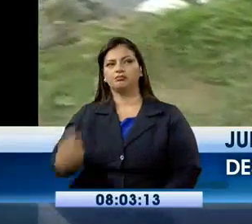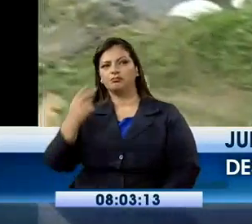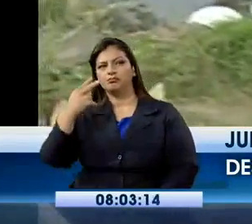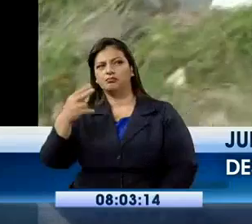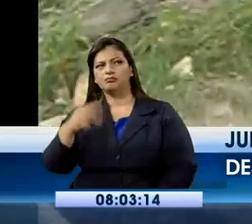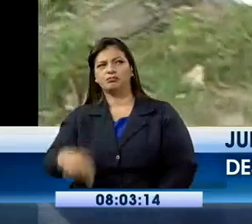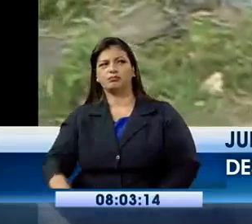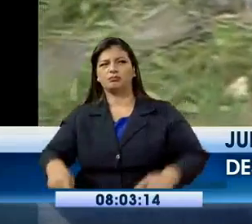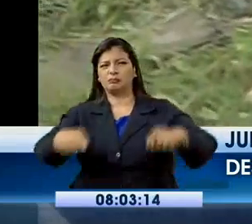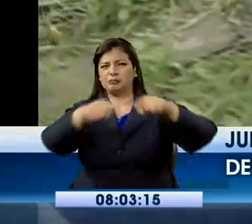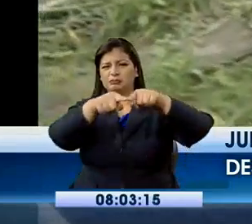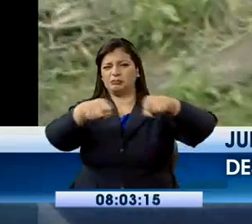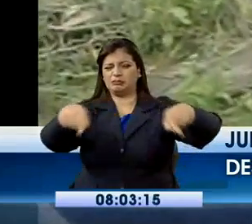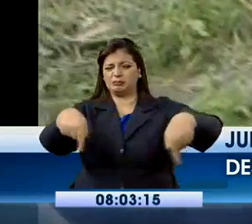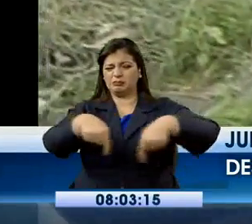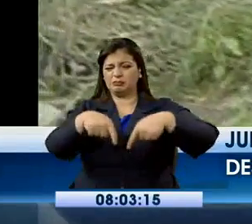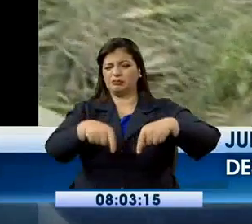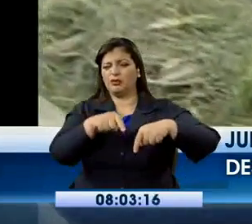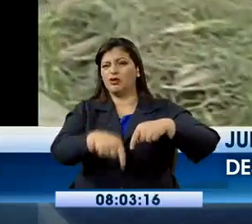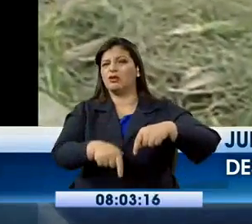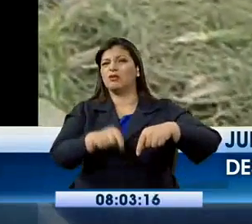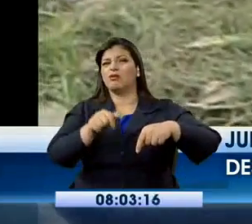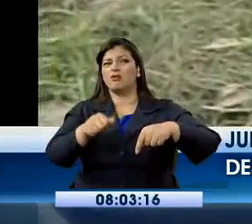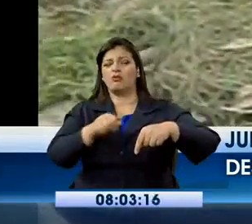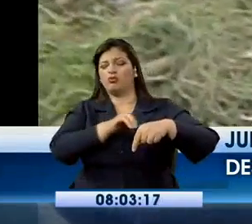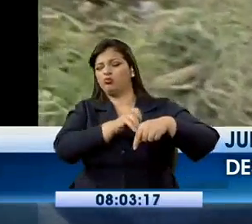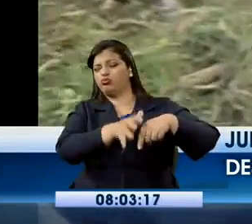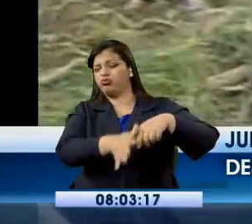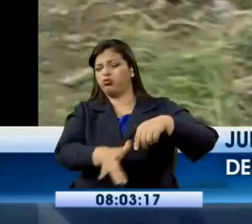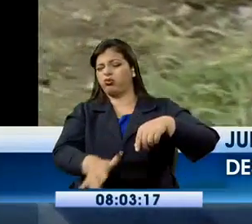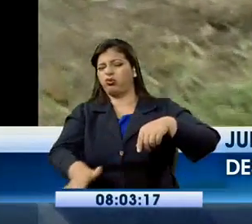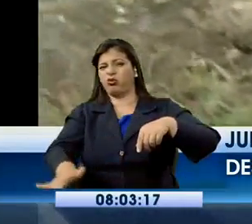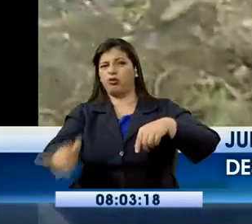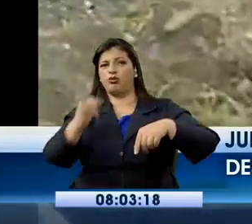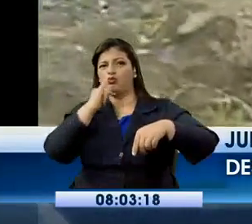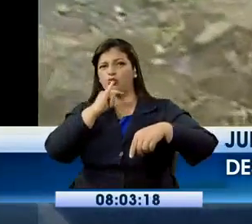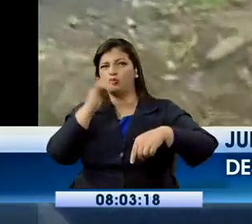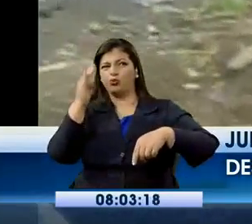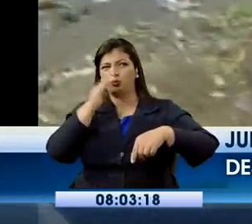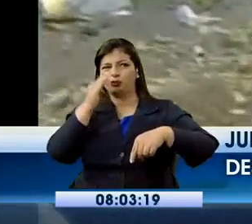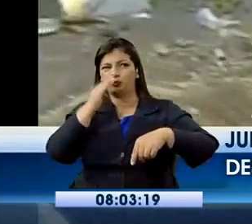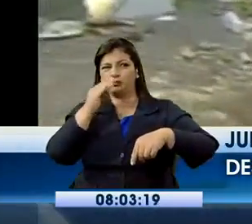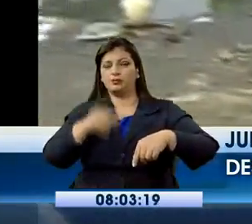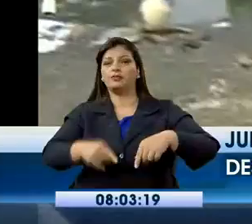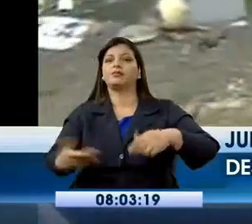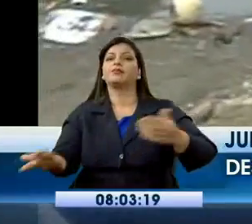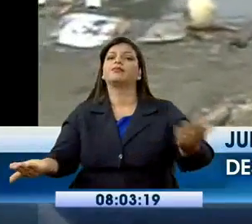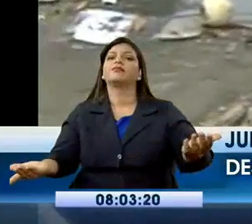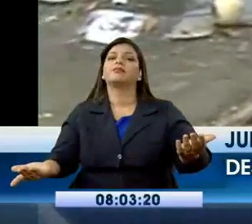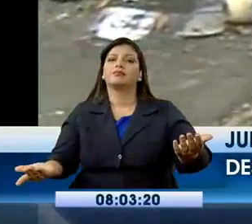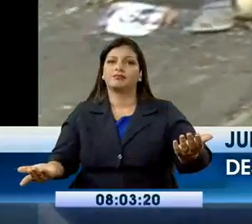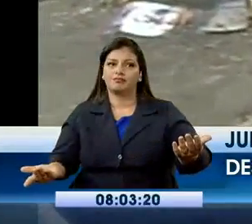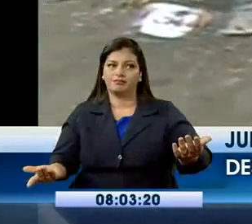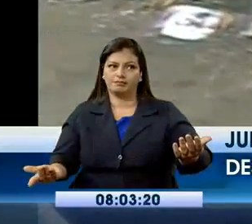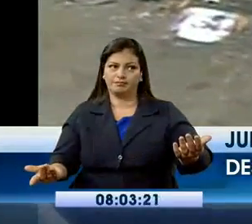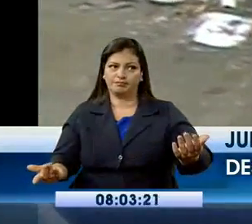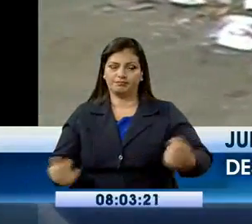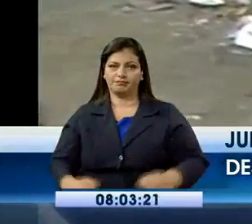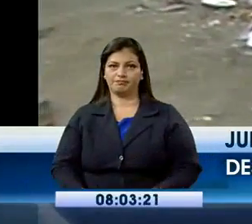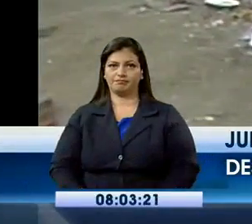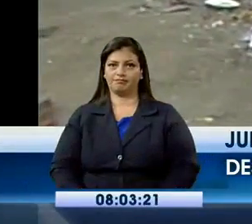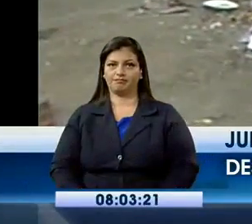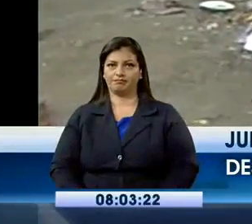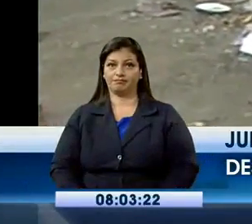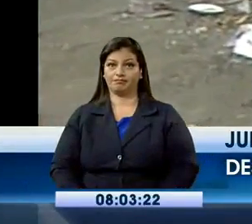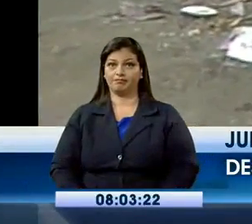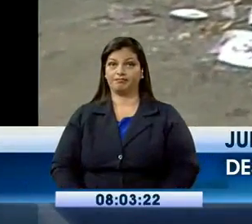de este riachuelo que usted tiene, donde están mezcladas las aguas negras con las aguas lluvias. O sea, aquí se conjuga el